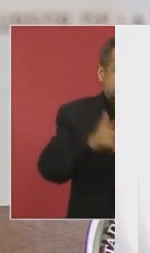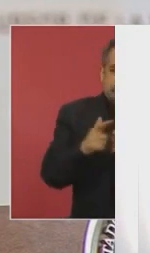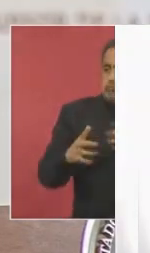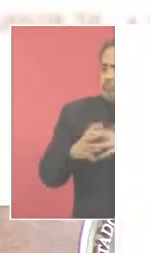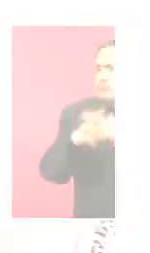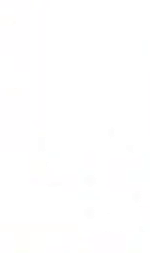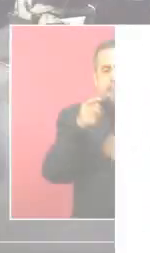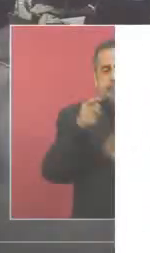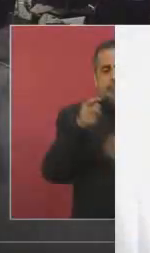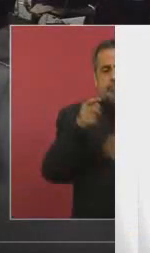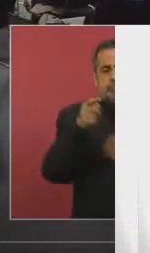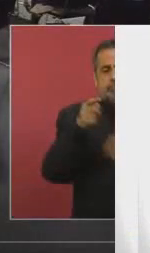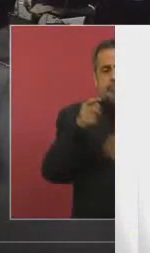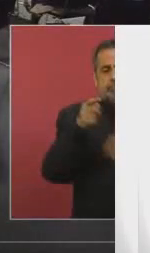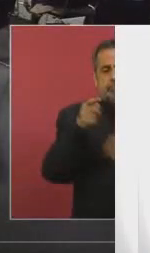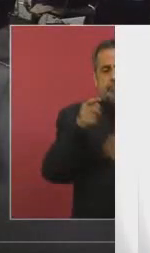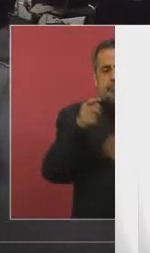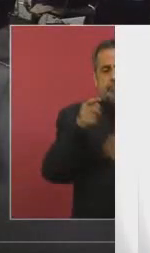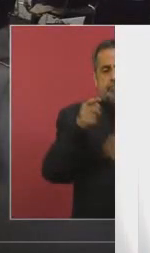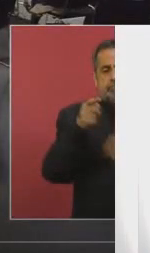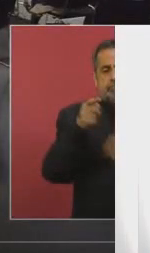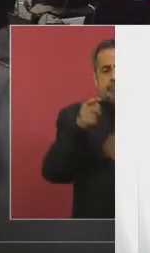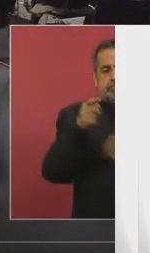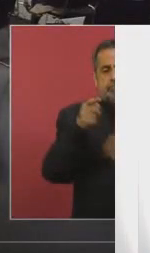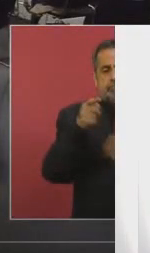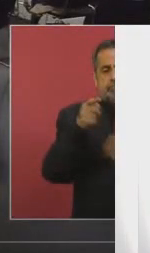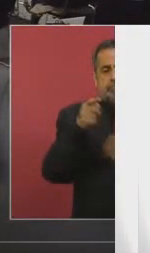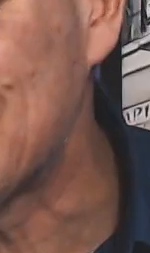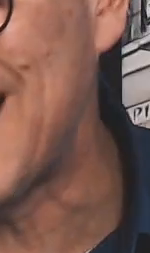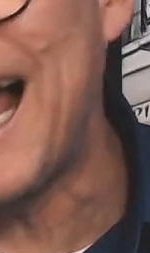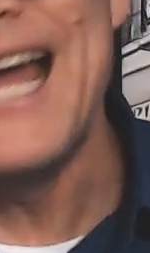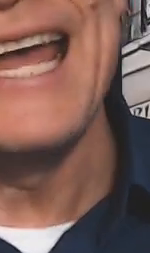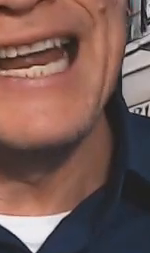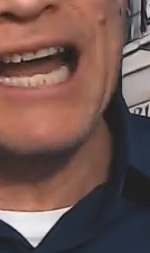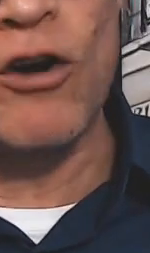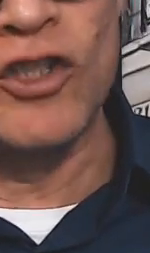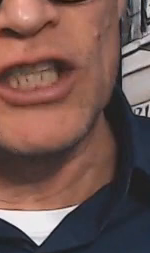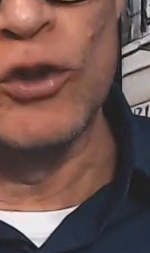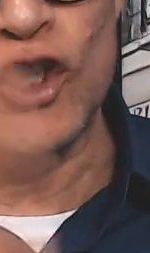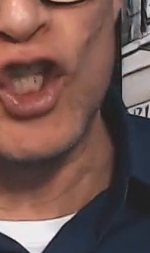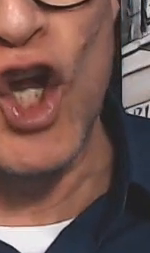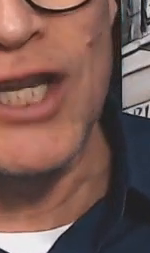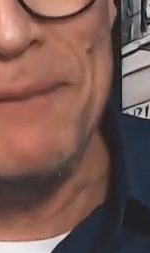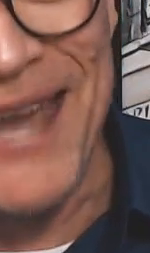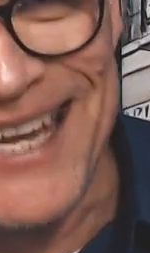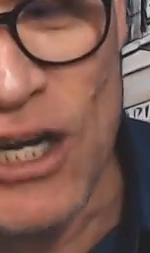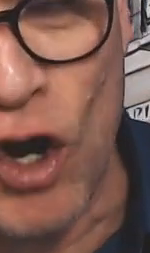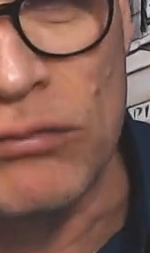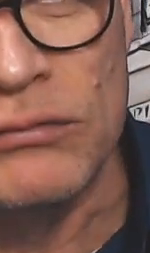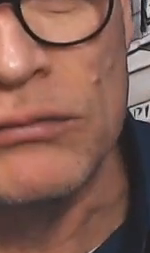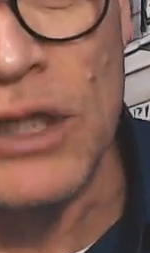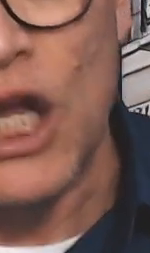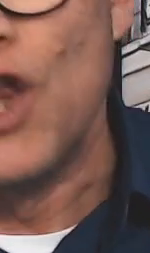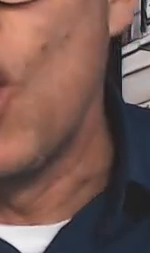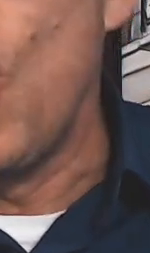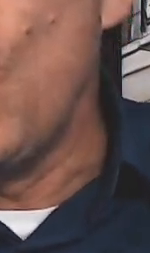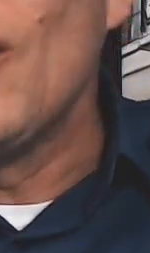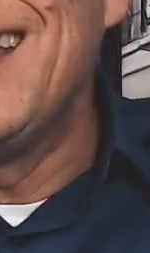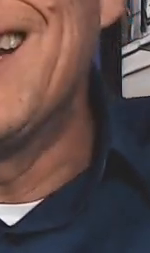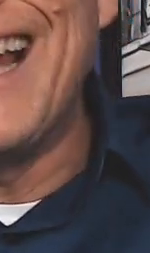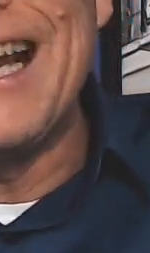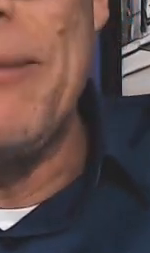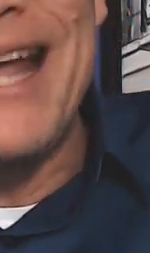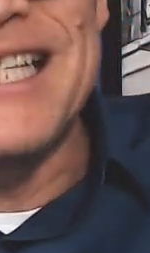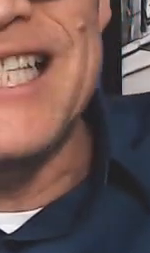guerra en lo que se está haciendo se está siguiendo lo que está en la constitución de méxico no